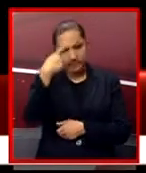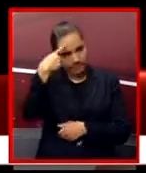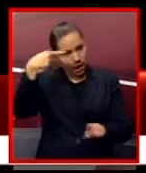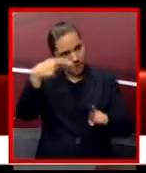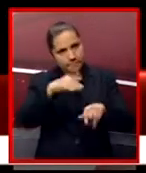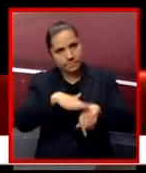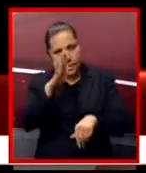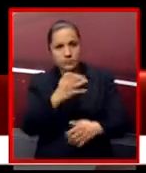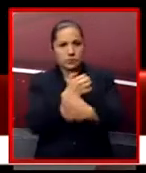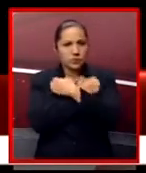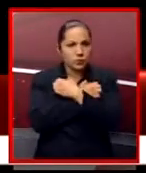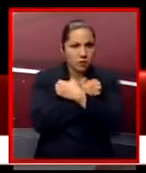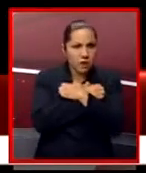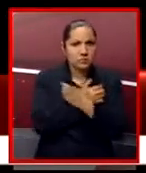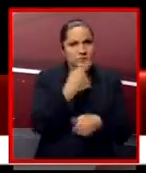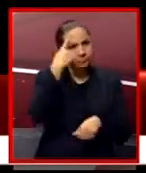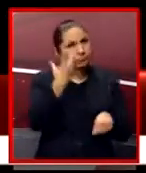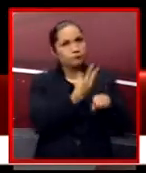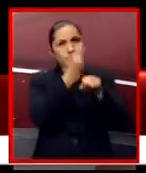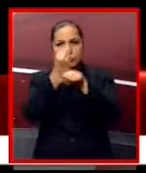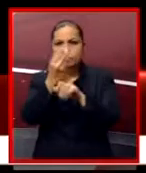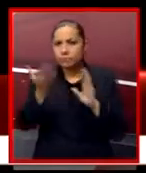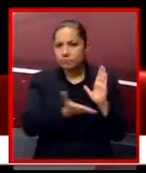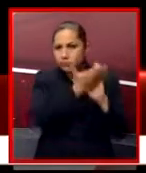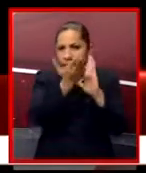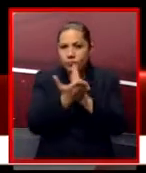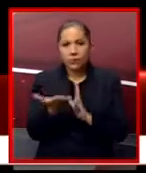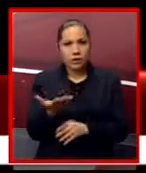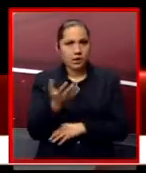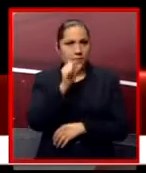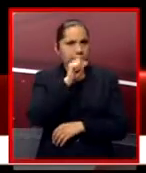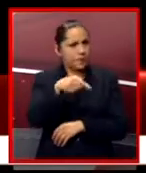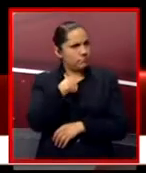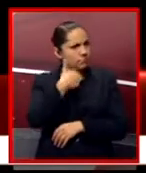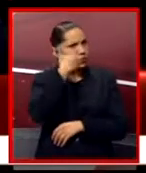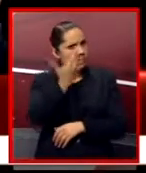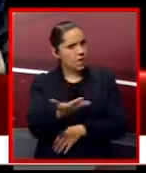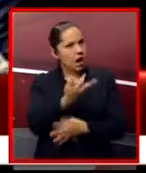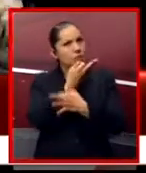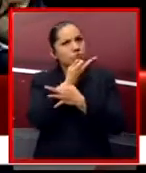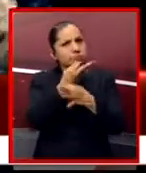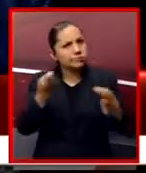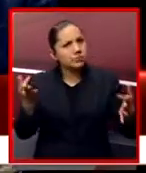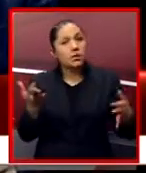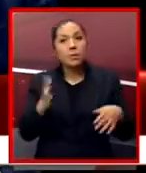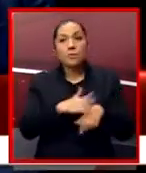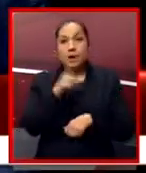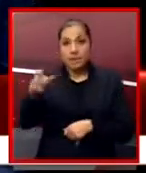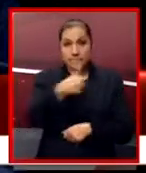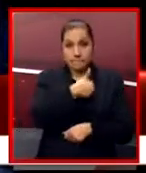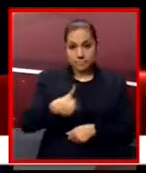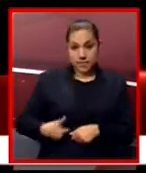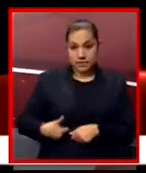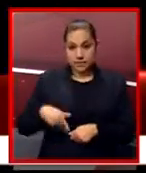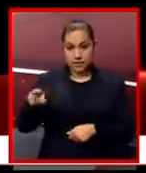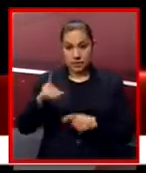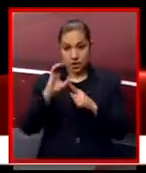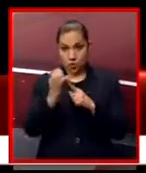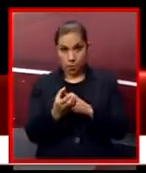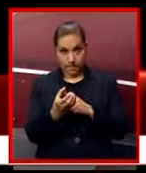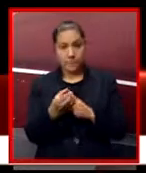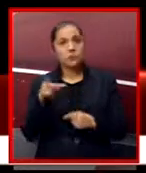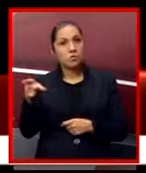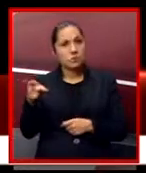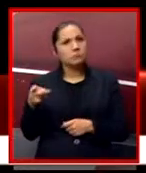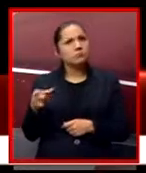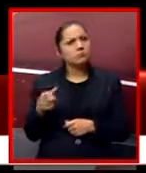más en infraestructura. Y tengo que hacer un reconocimiento público a que el presidente de la comisión, Jorge Estefan, nos